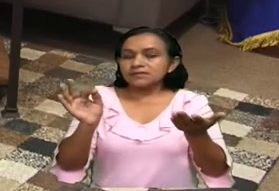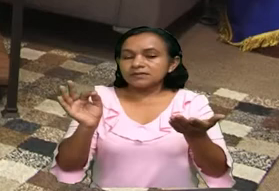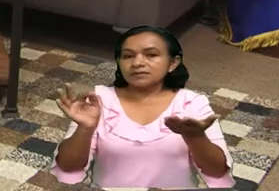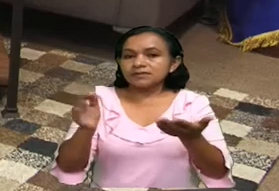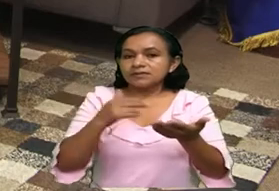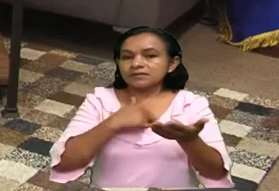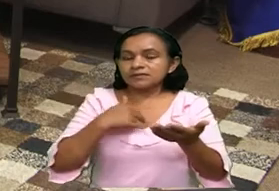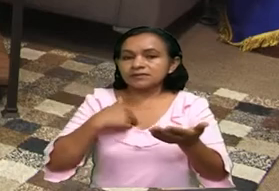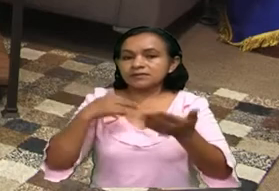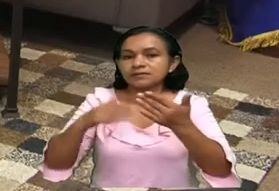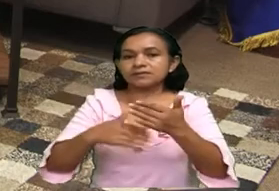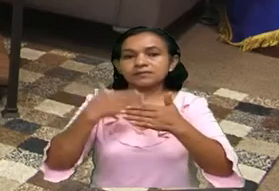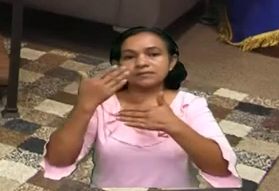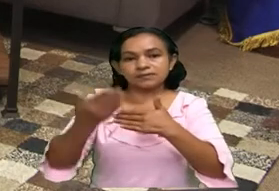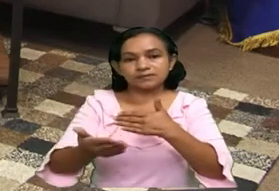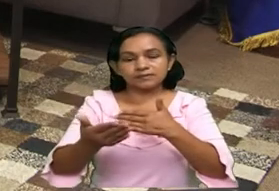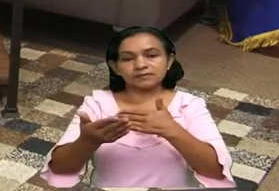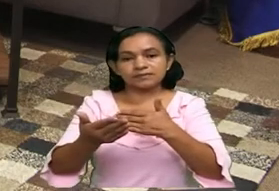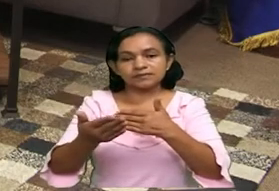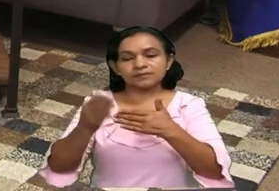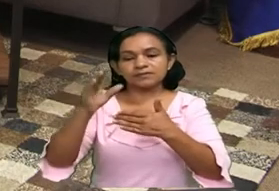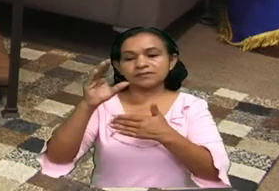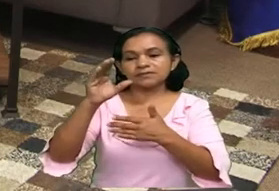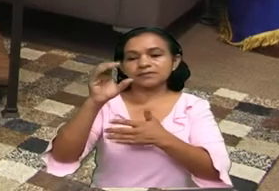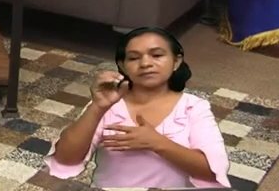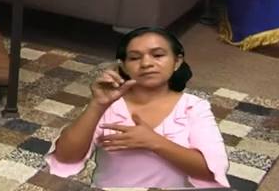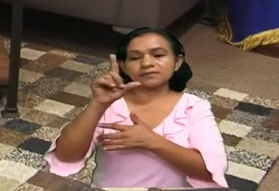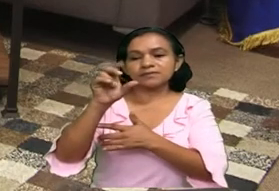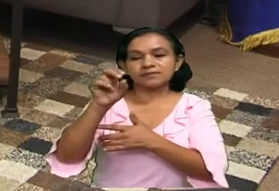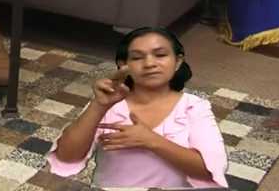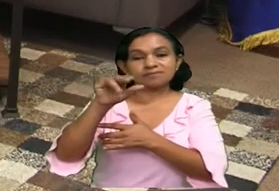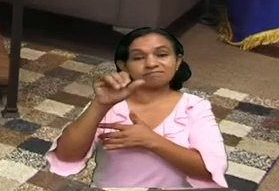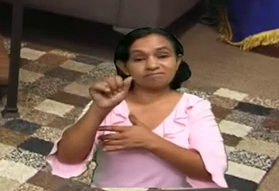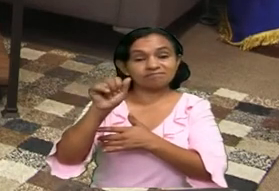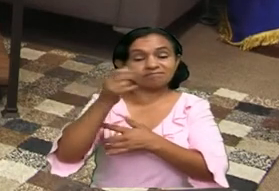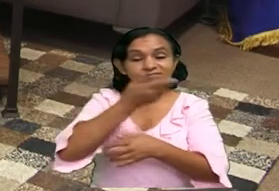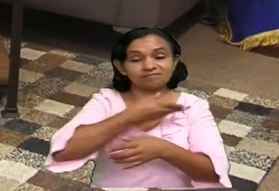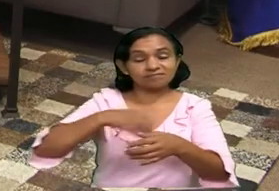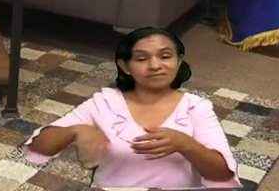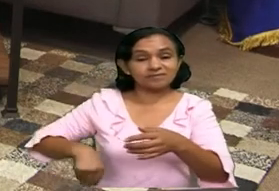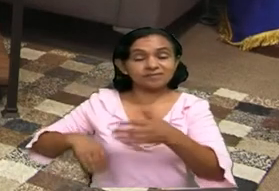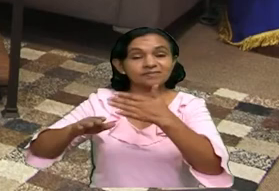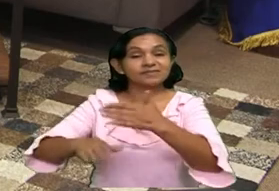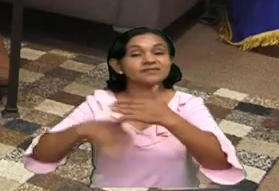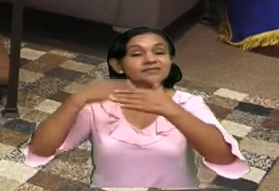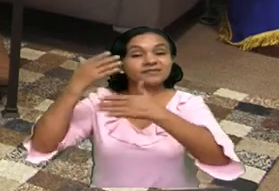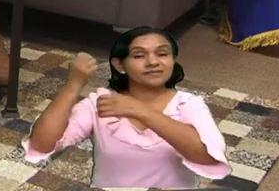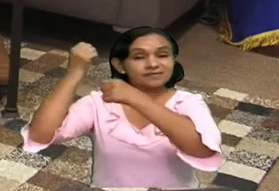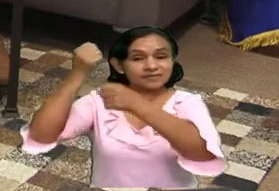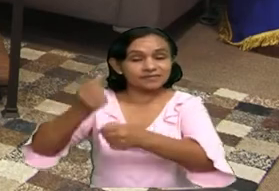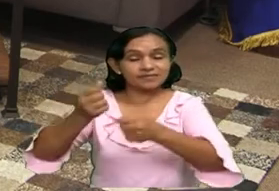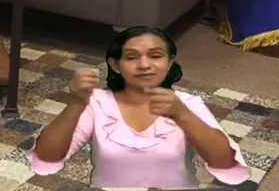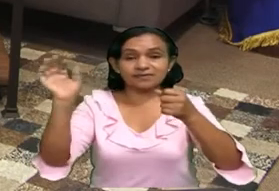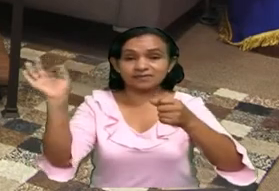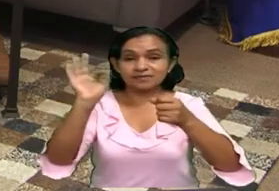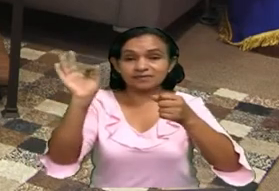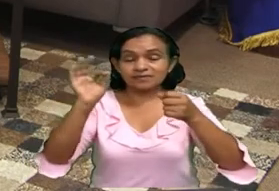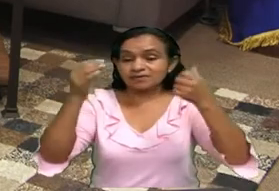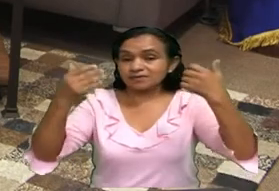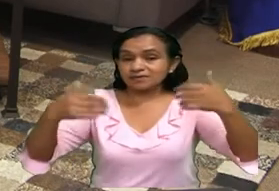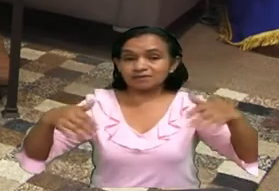diseñándose desde después de la colonia, okay, ¿verdad? Mira, de manera natural, de